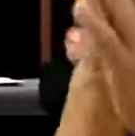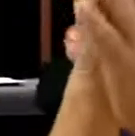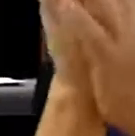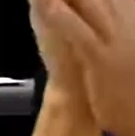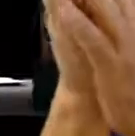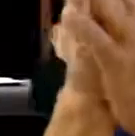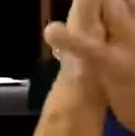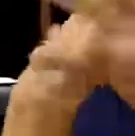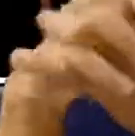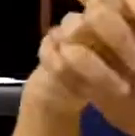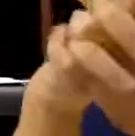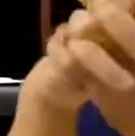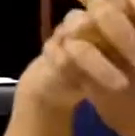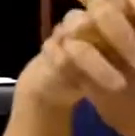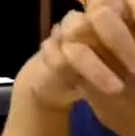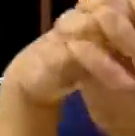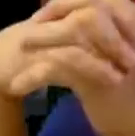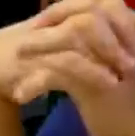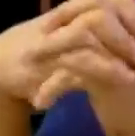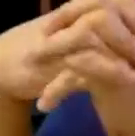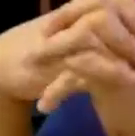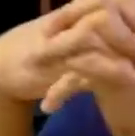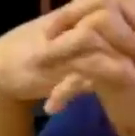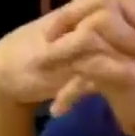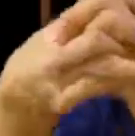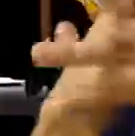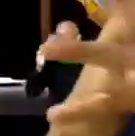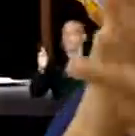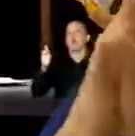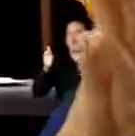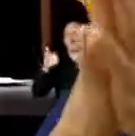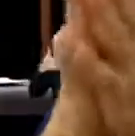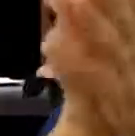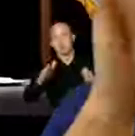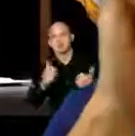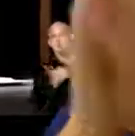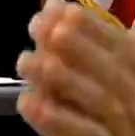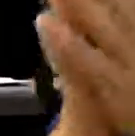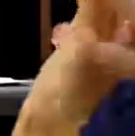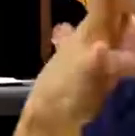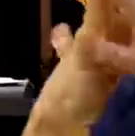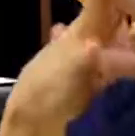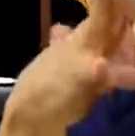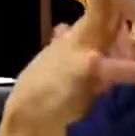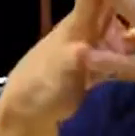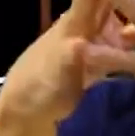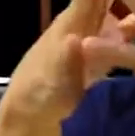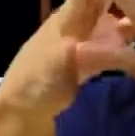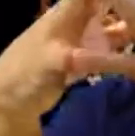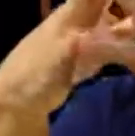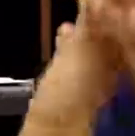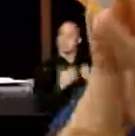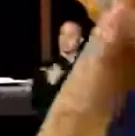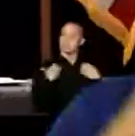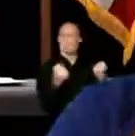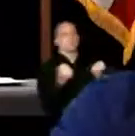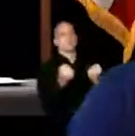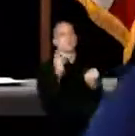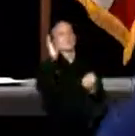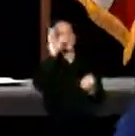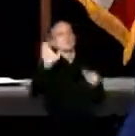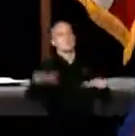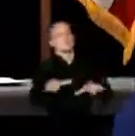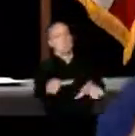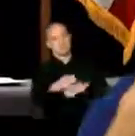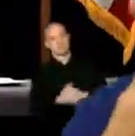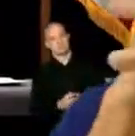ante un juez, según se desprende de esta nueva orden ejecutiva, señoras y señores. Interesante